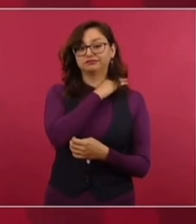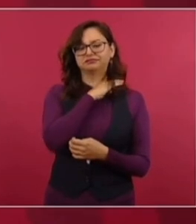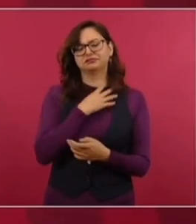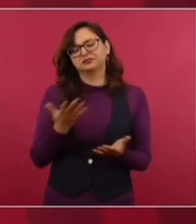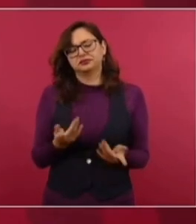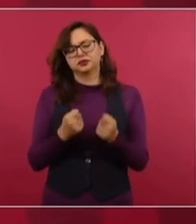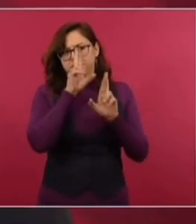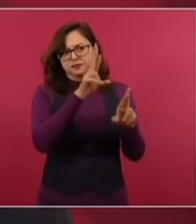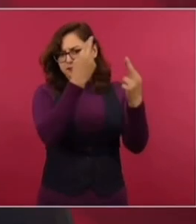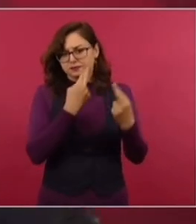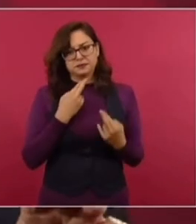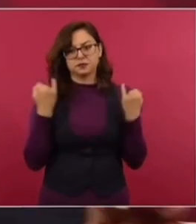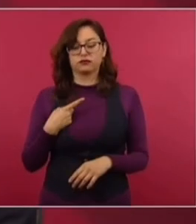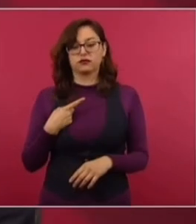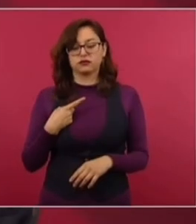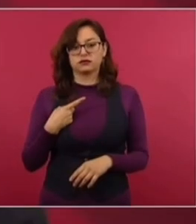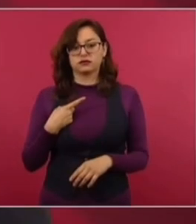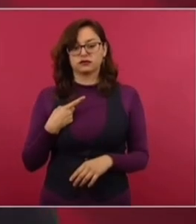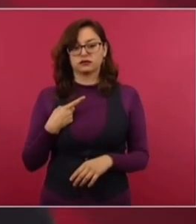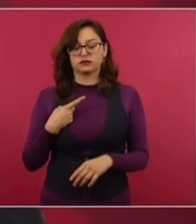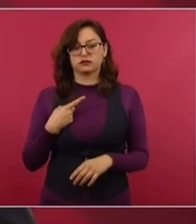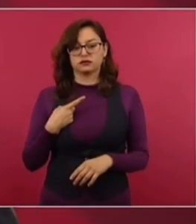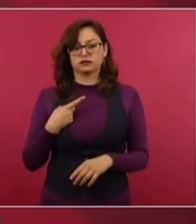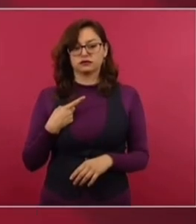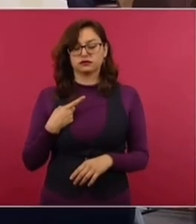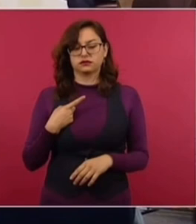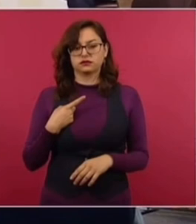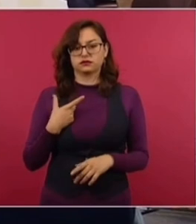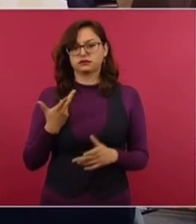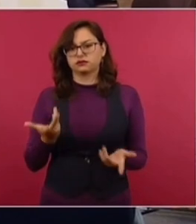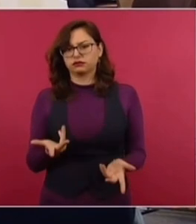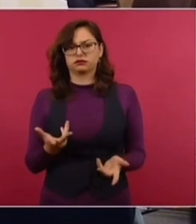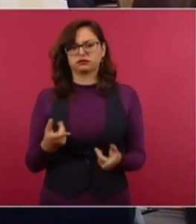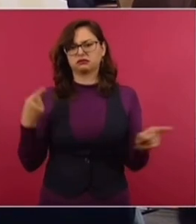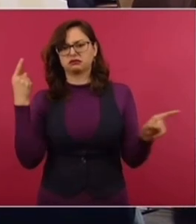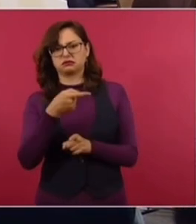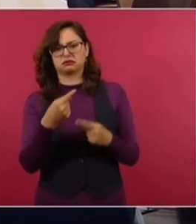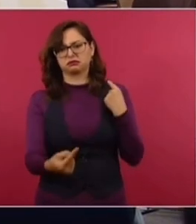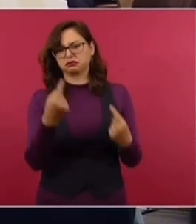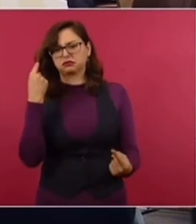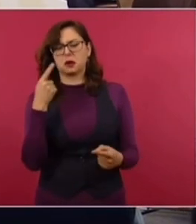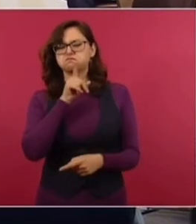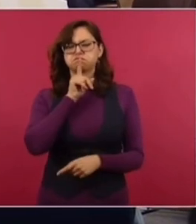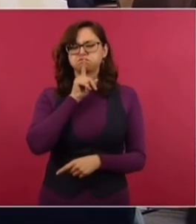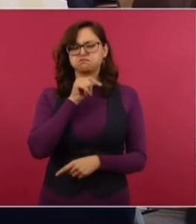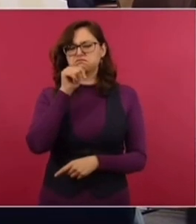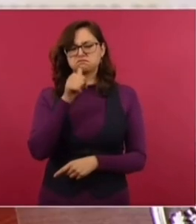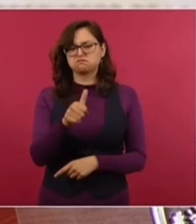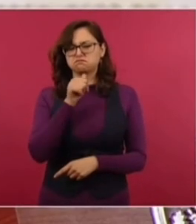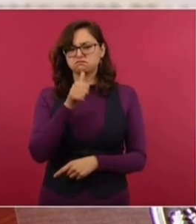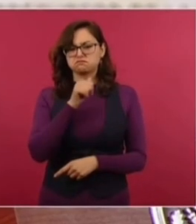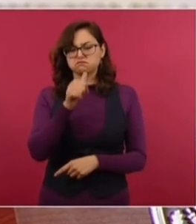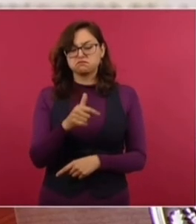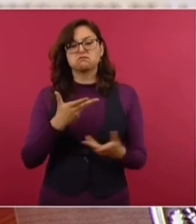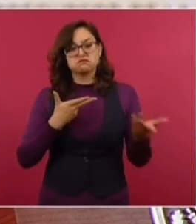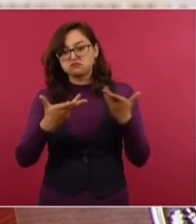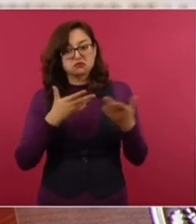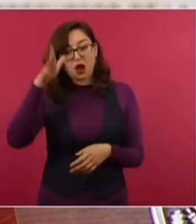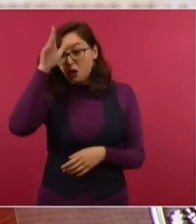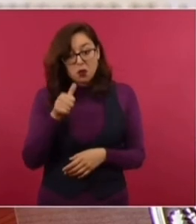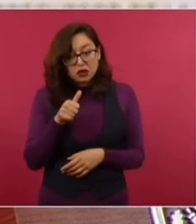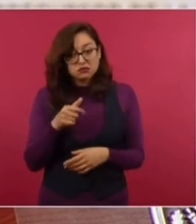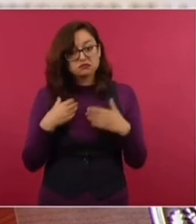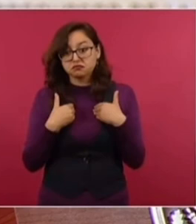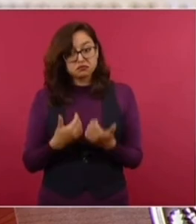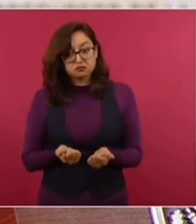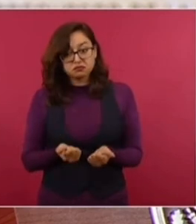sigamos respetando. Que no haya sanciones o reproches, sencillamente no hubo acuerdo,